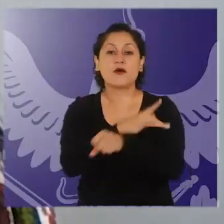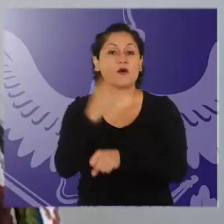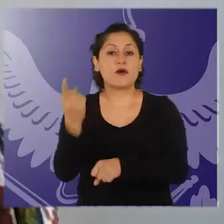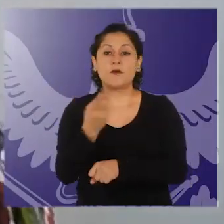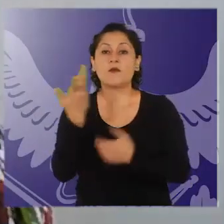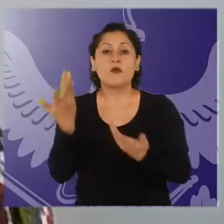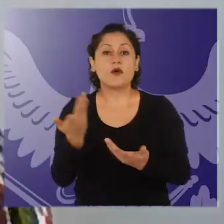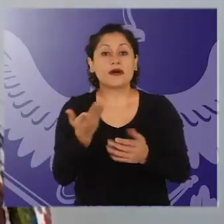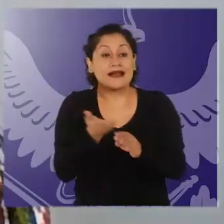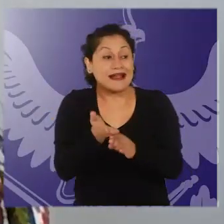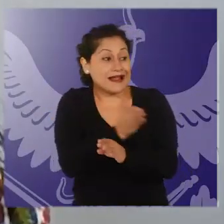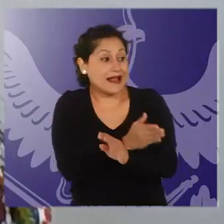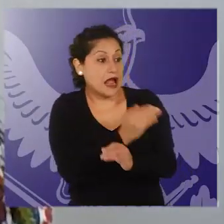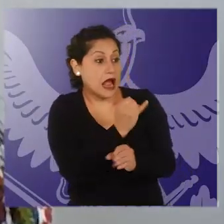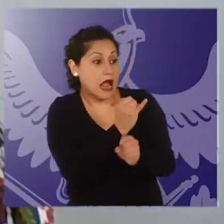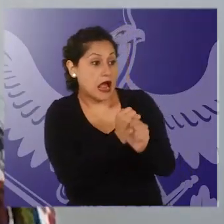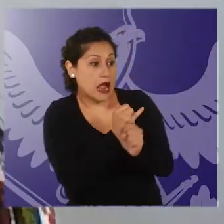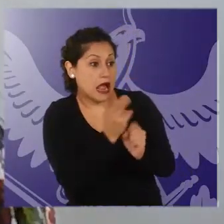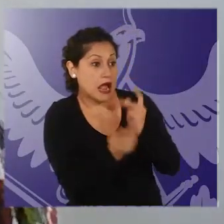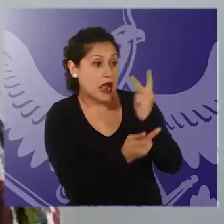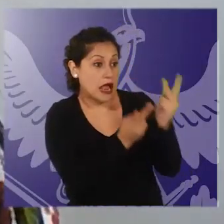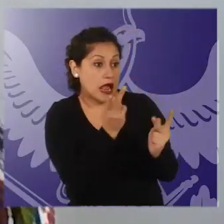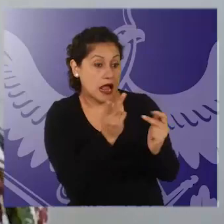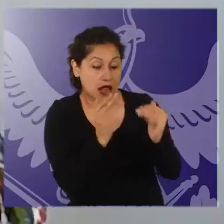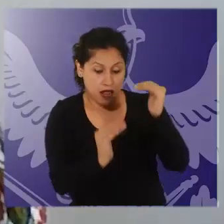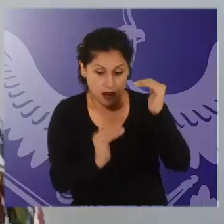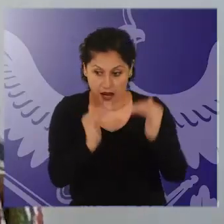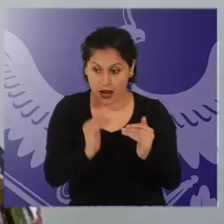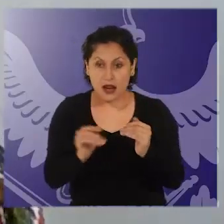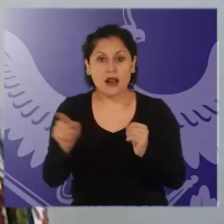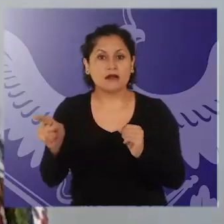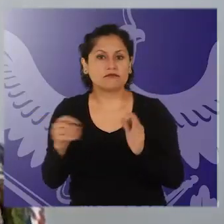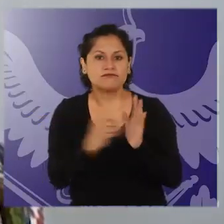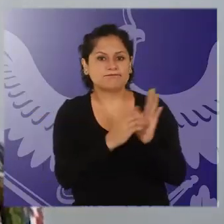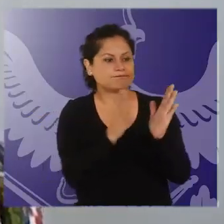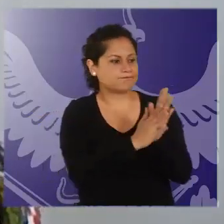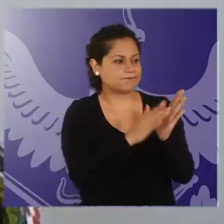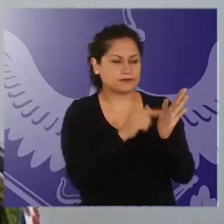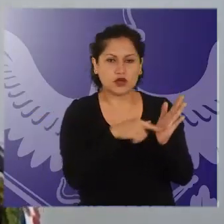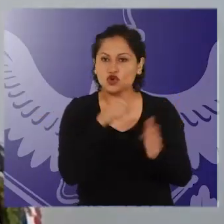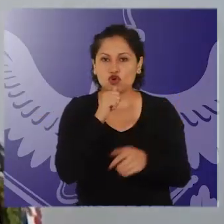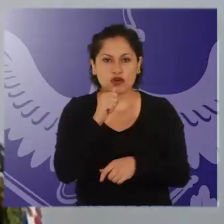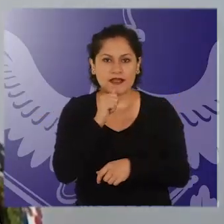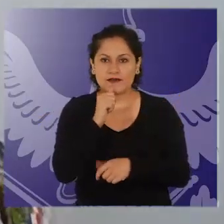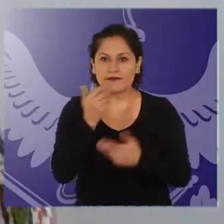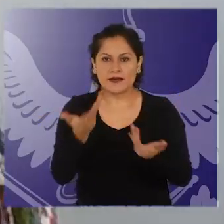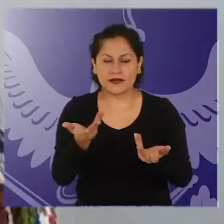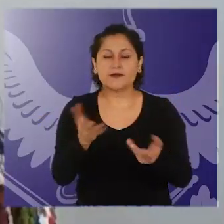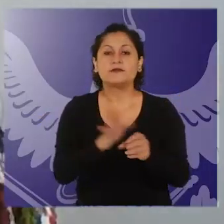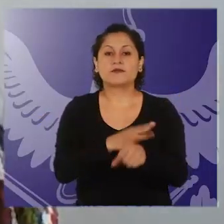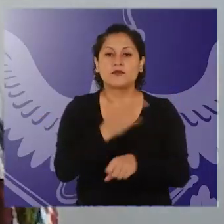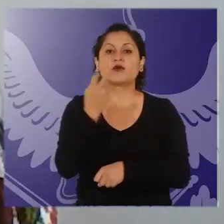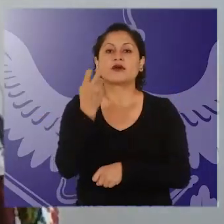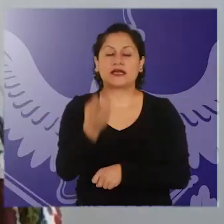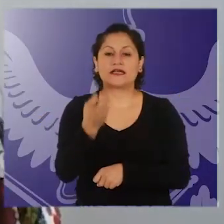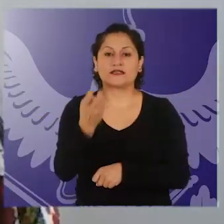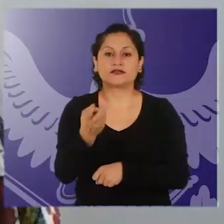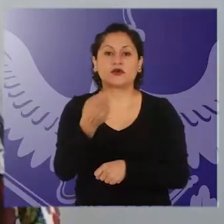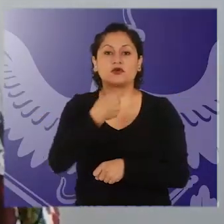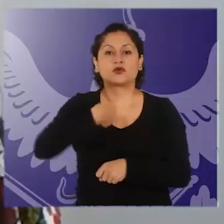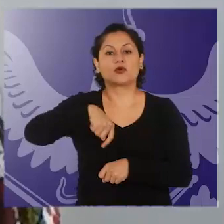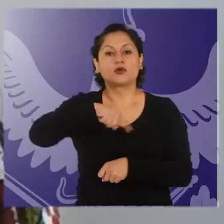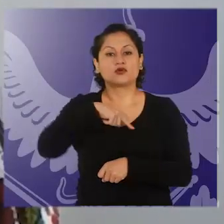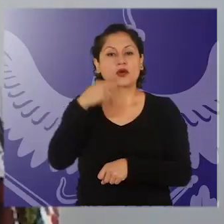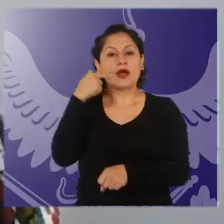los resultados del censo salieron desfasados y por lo tanto todavía no existe un catálogo de comunidades afromexicanas. Entonces,